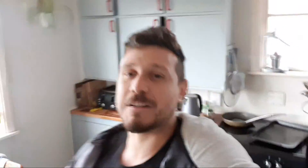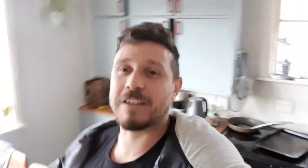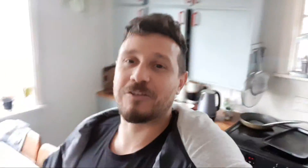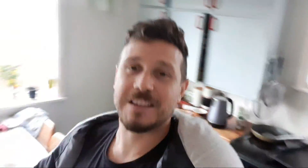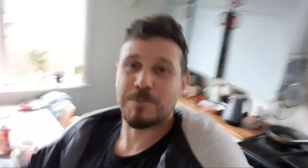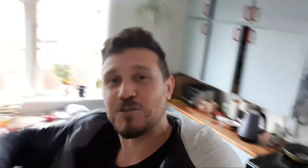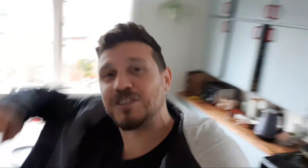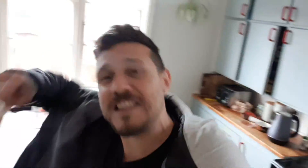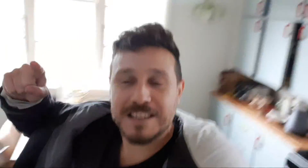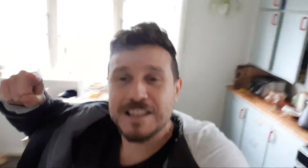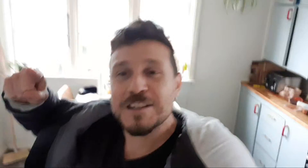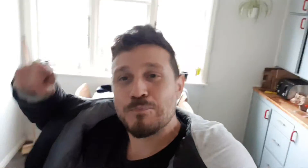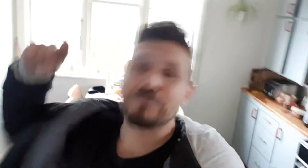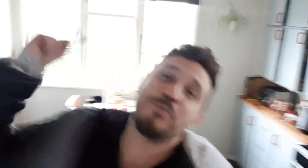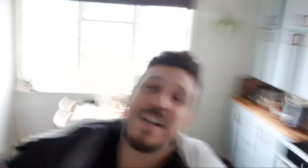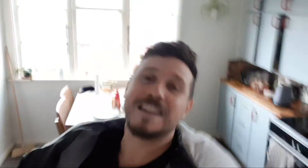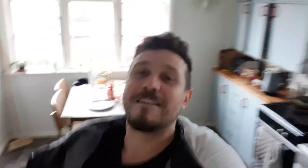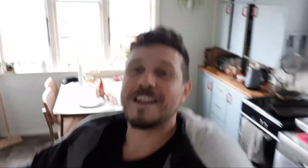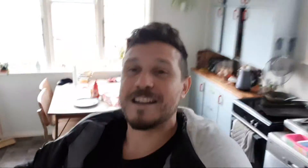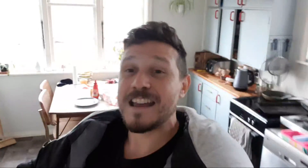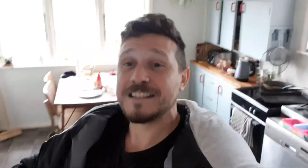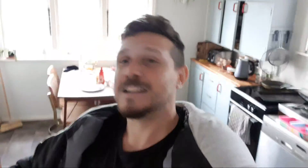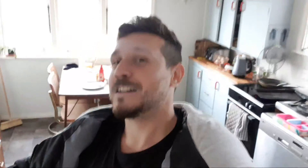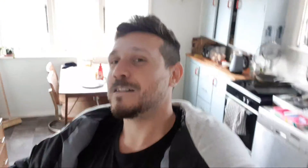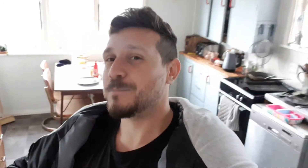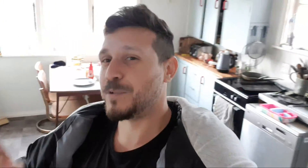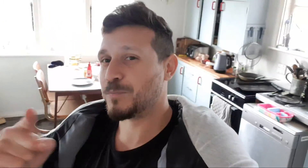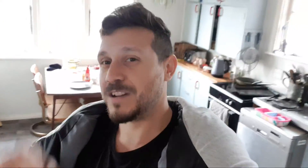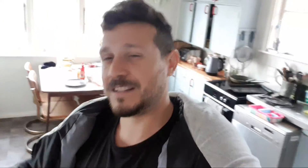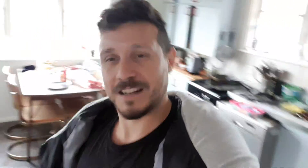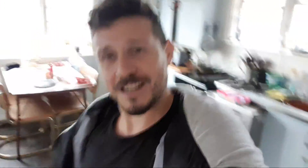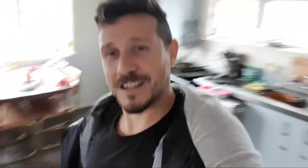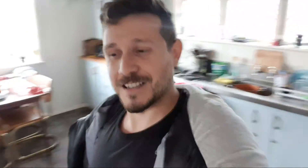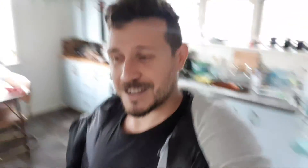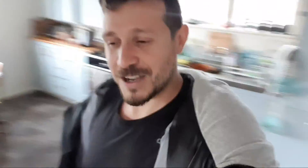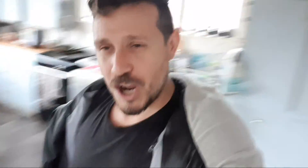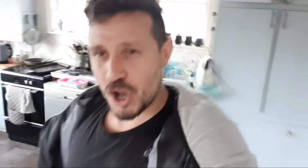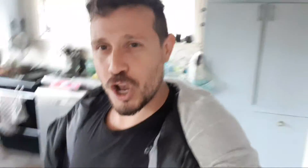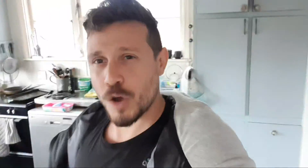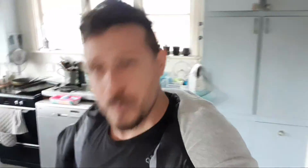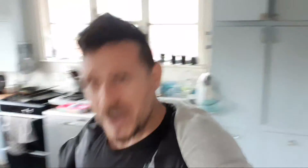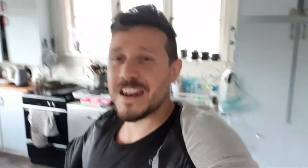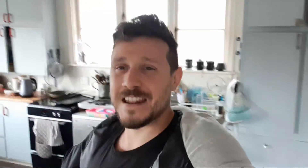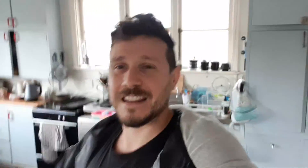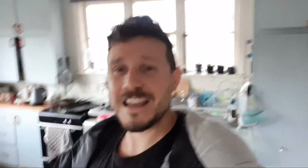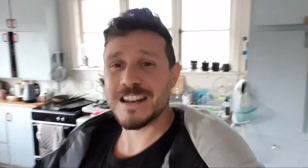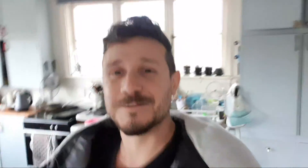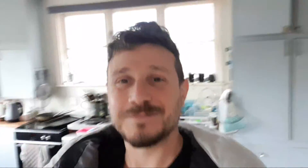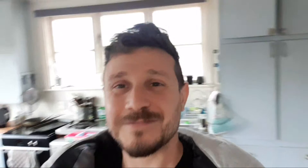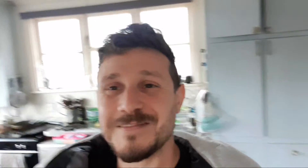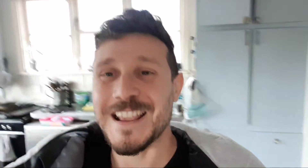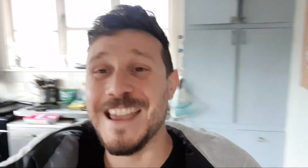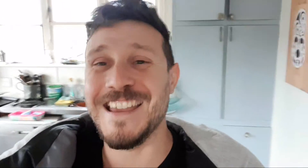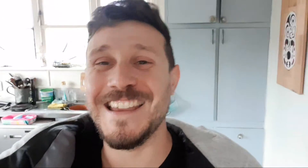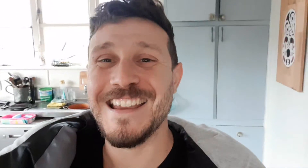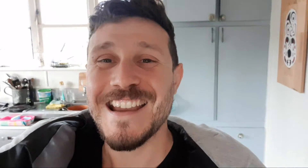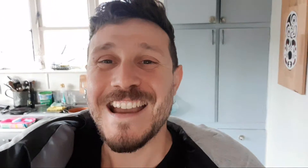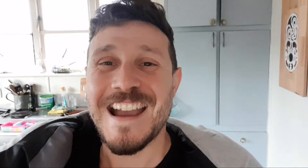acento se van a enfrentar, porque ustedes pueden hablar inglés, pero ¿pueden entender? lo pueden entender.